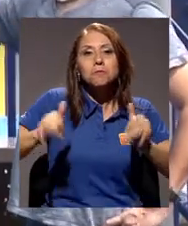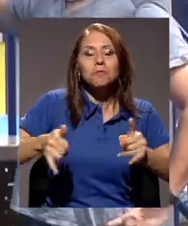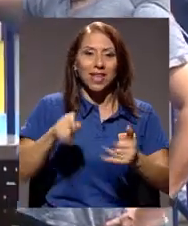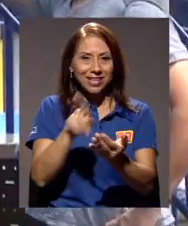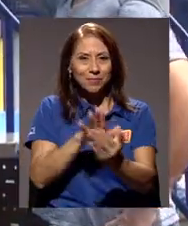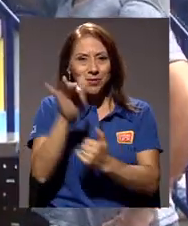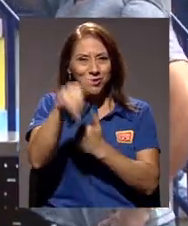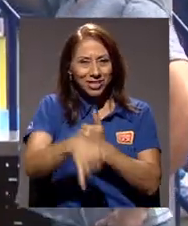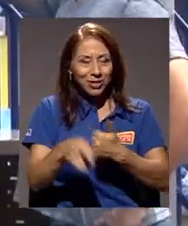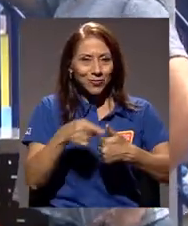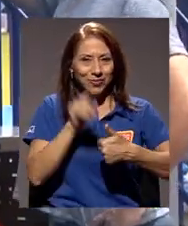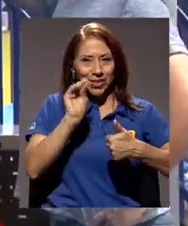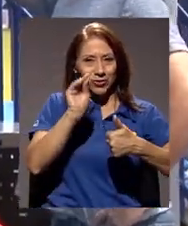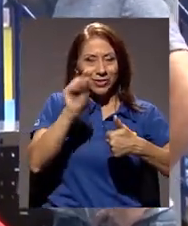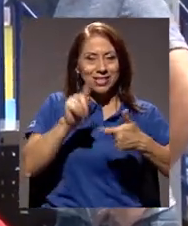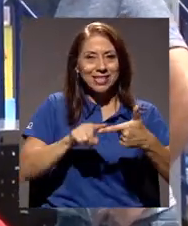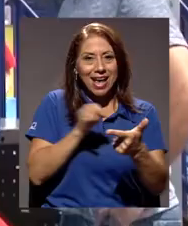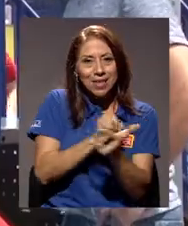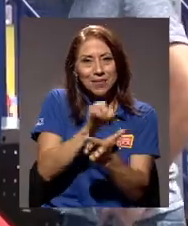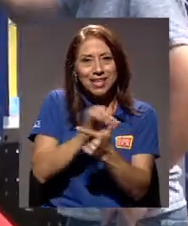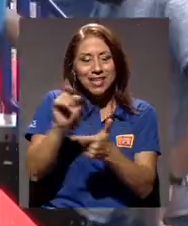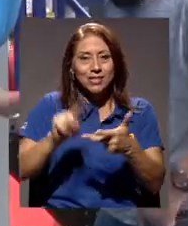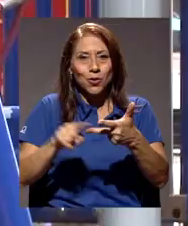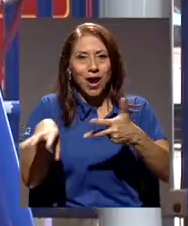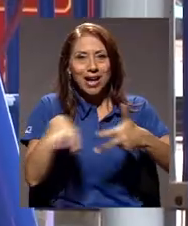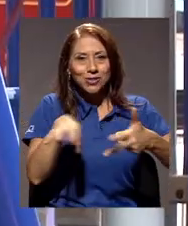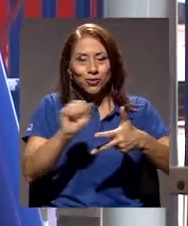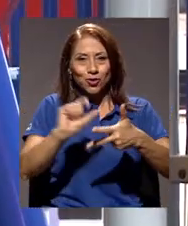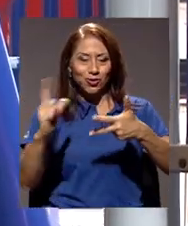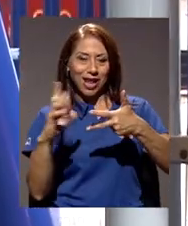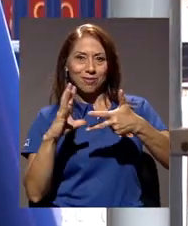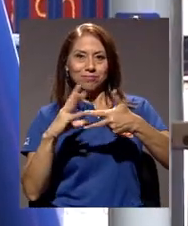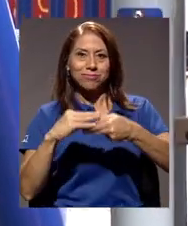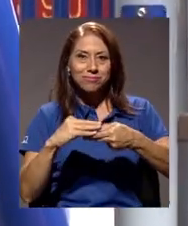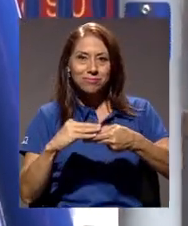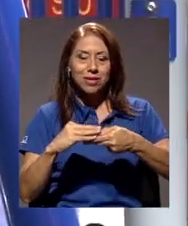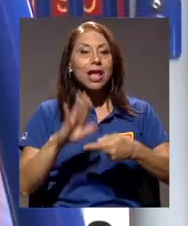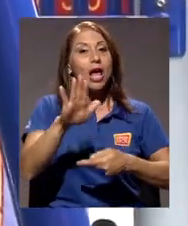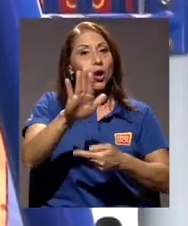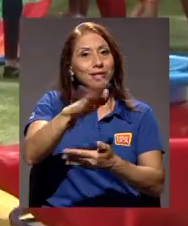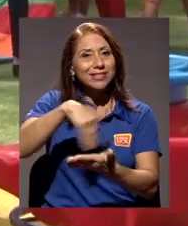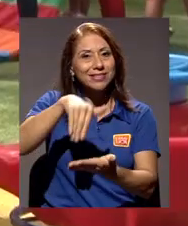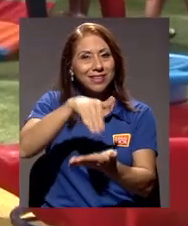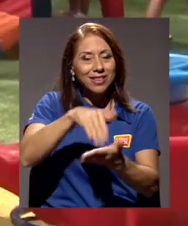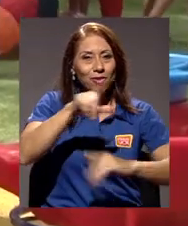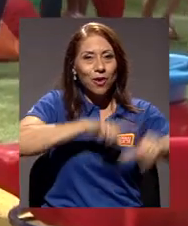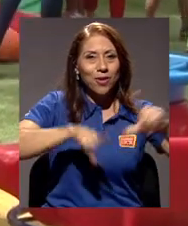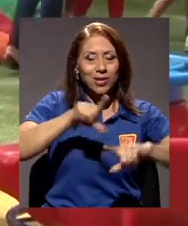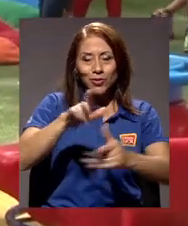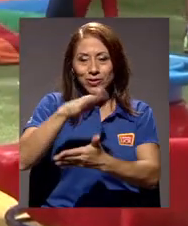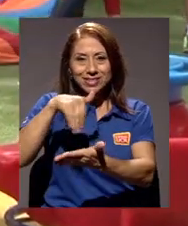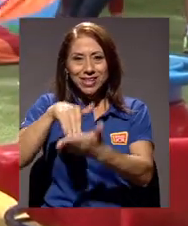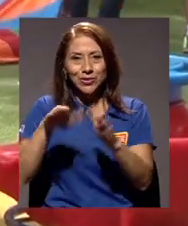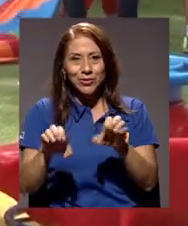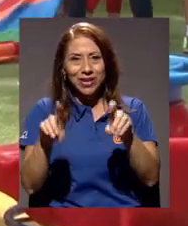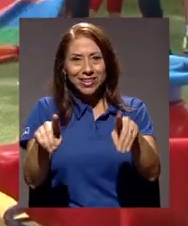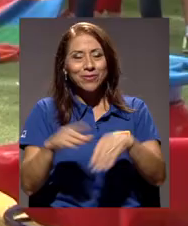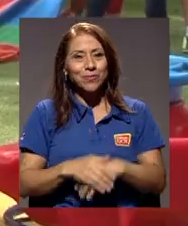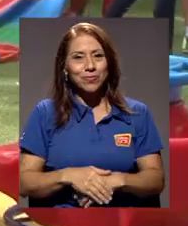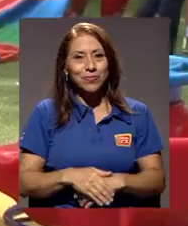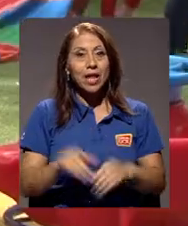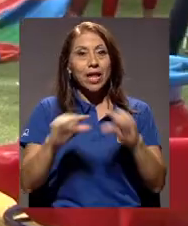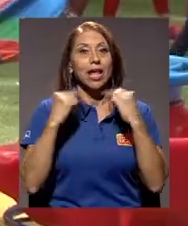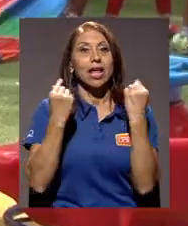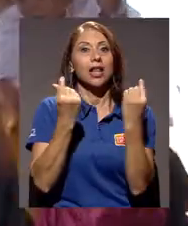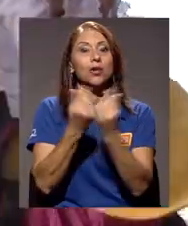proyecto vincula la docencia, la investigación y la acción social, por su carácter de centro laboratorio y de centro educativo. El grupo